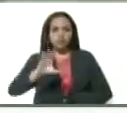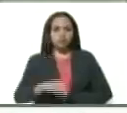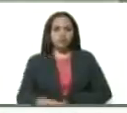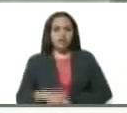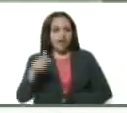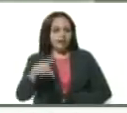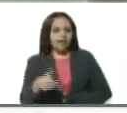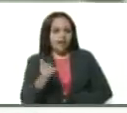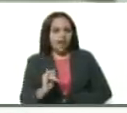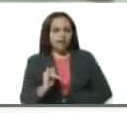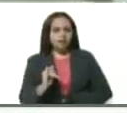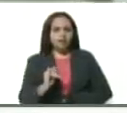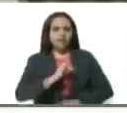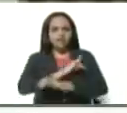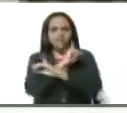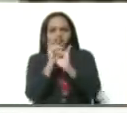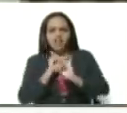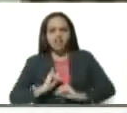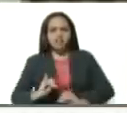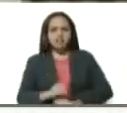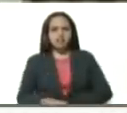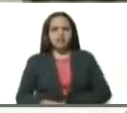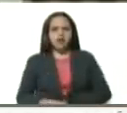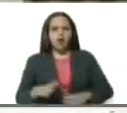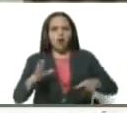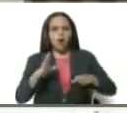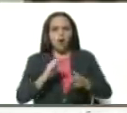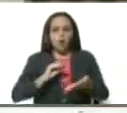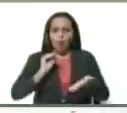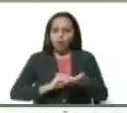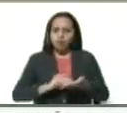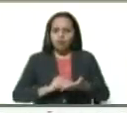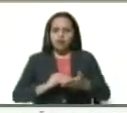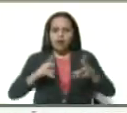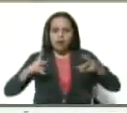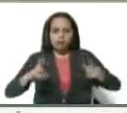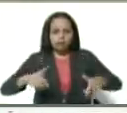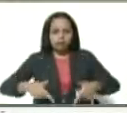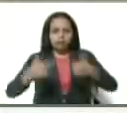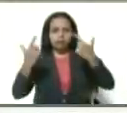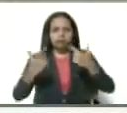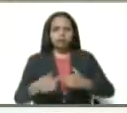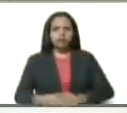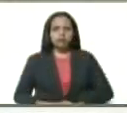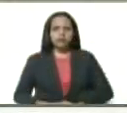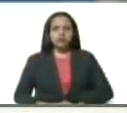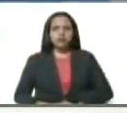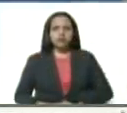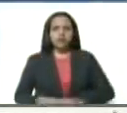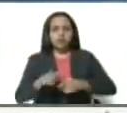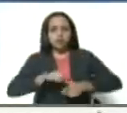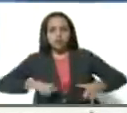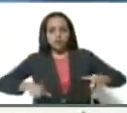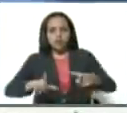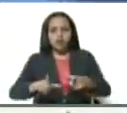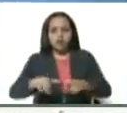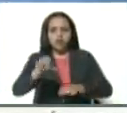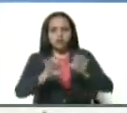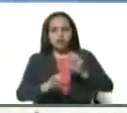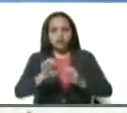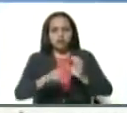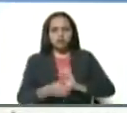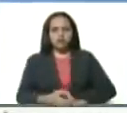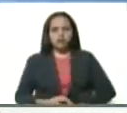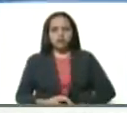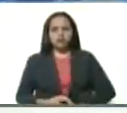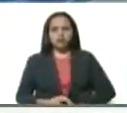estamos hoy felices reinaugurando el centro de cirugía ambulatoria de